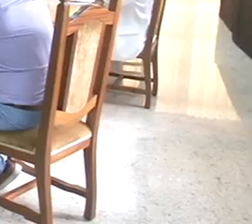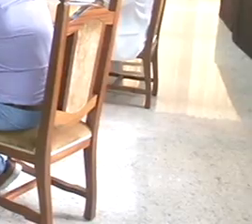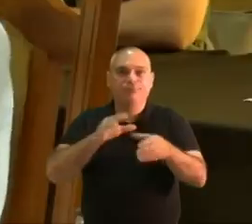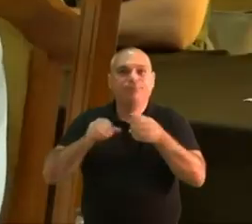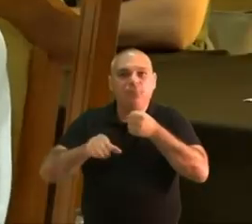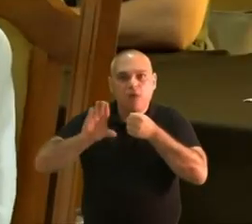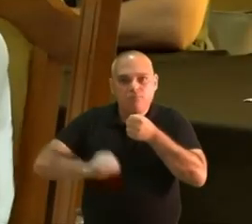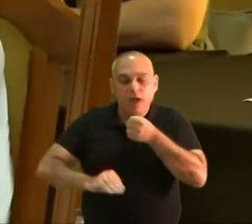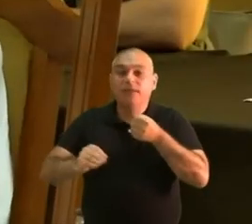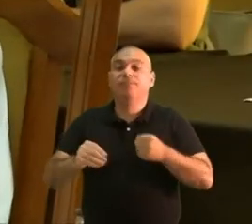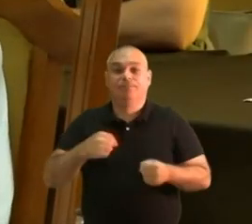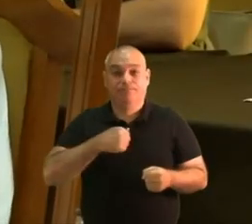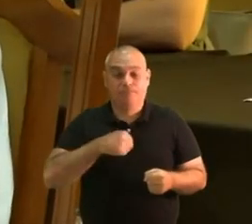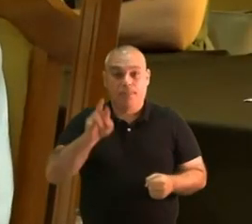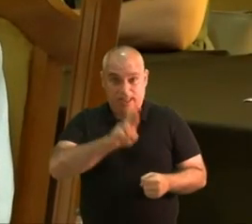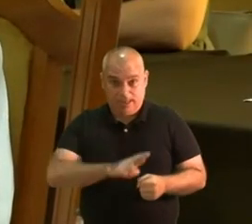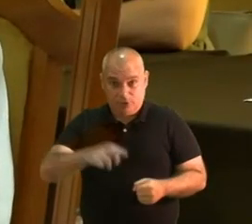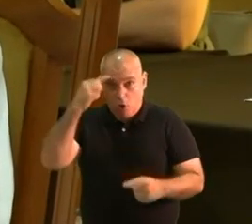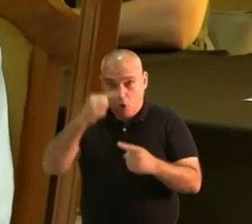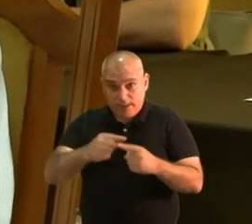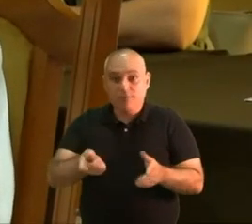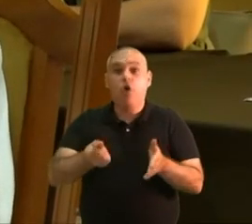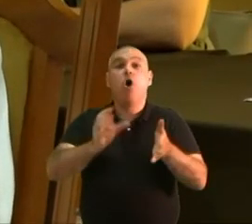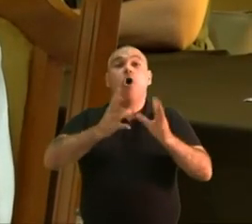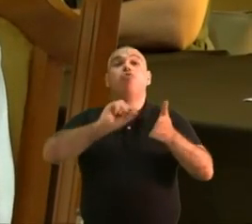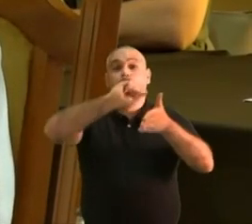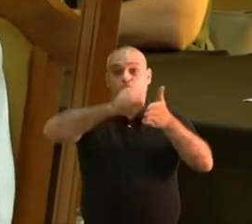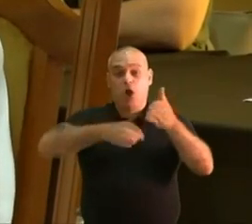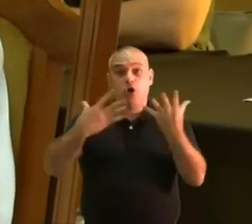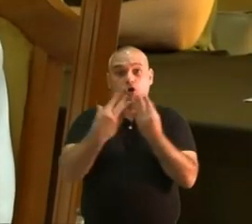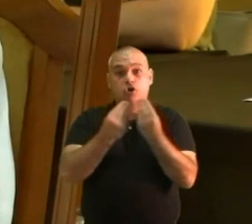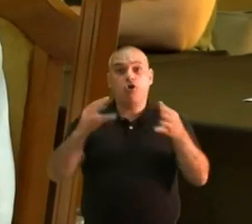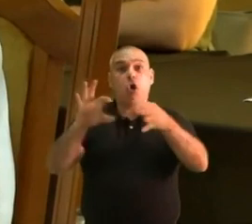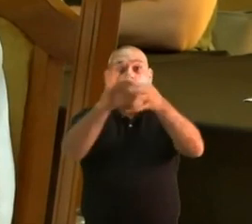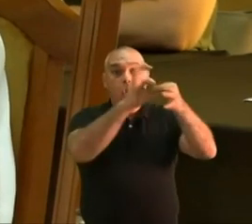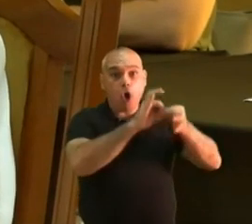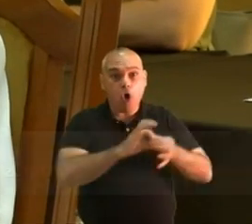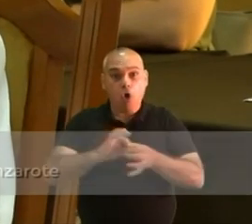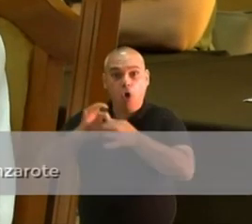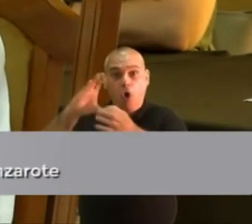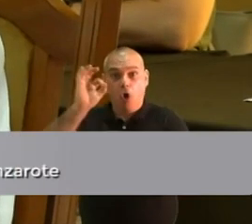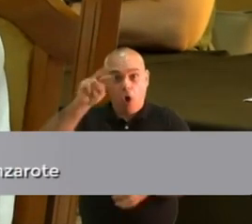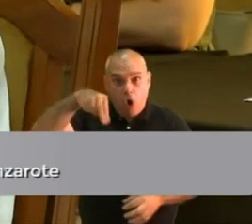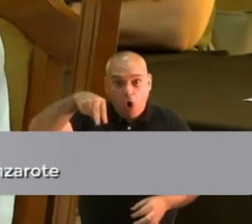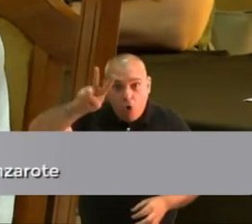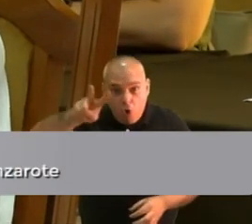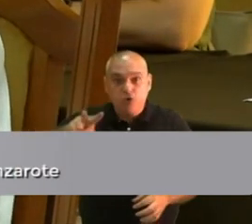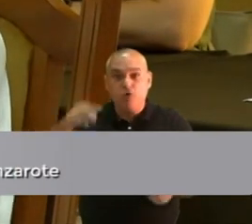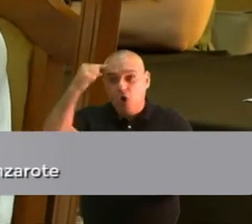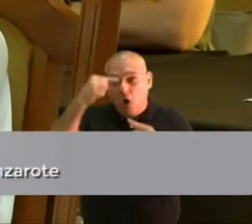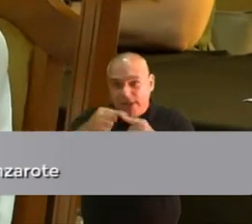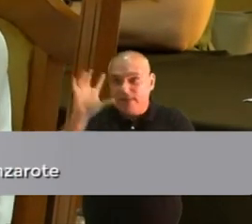Biosfera. Para firmar un convenio con Naciones Unidas al respecto de un observatorio de cambio climático,